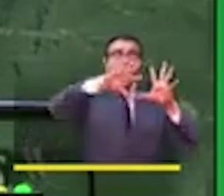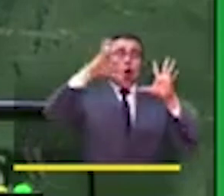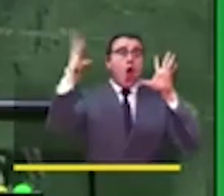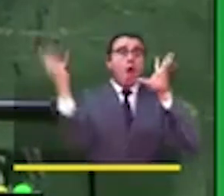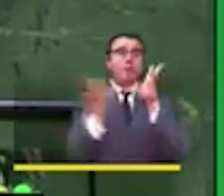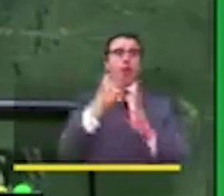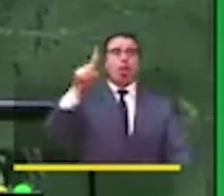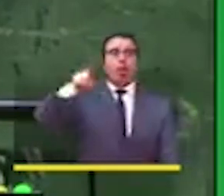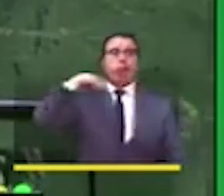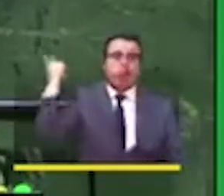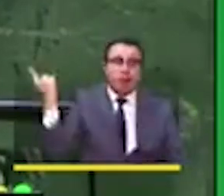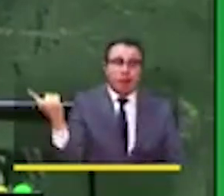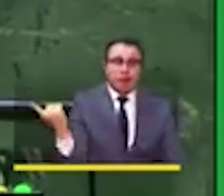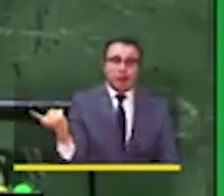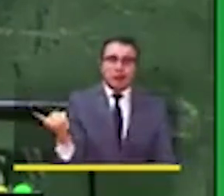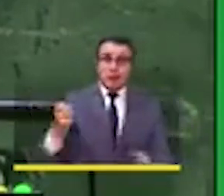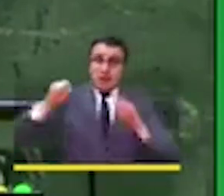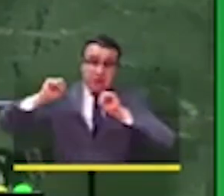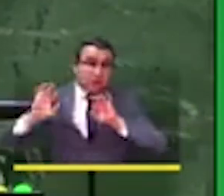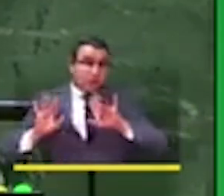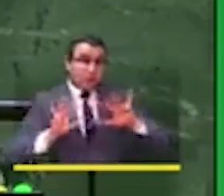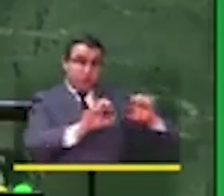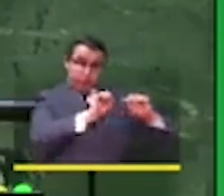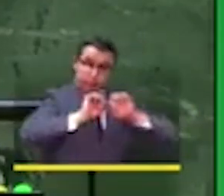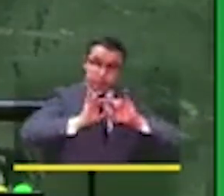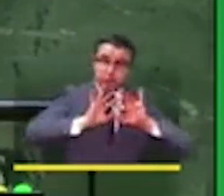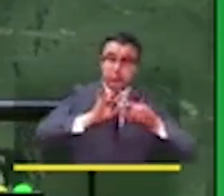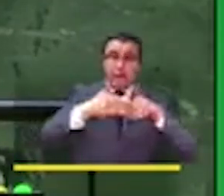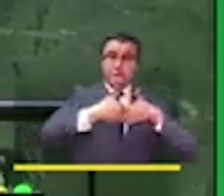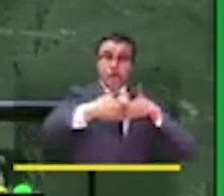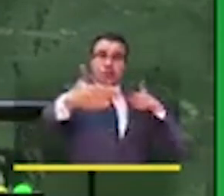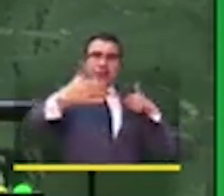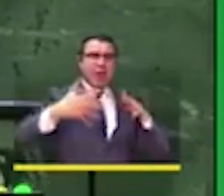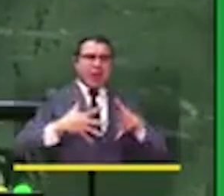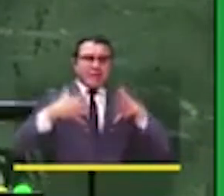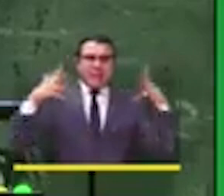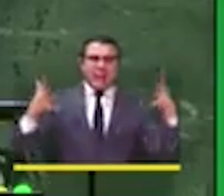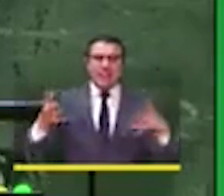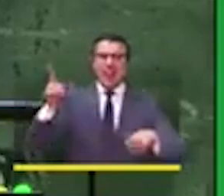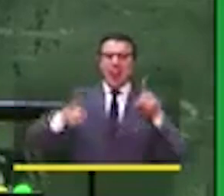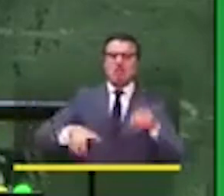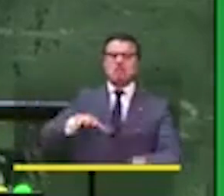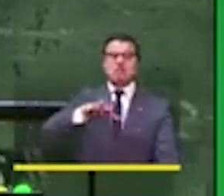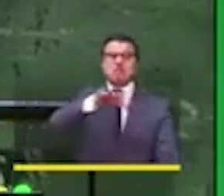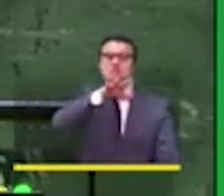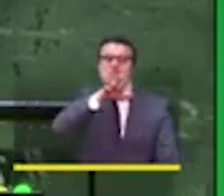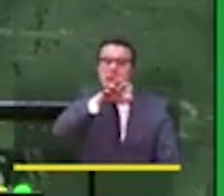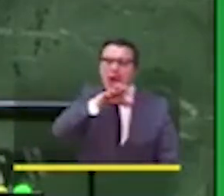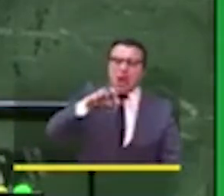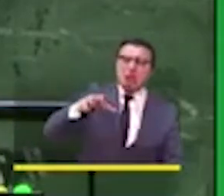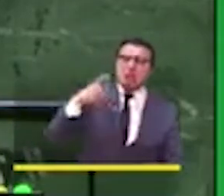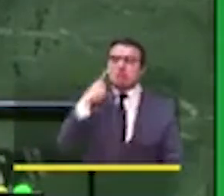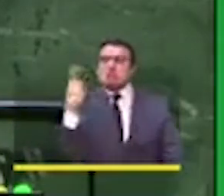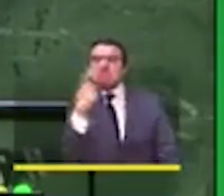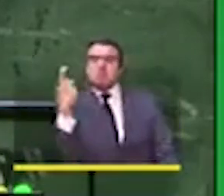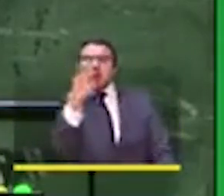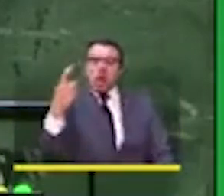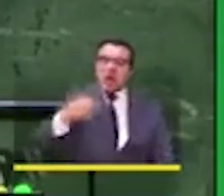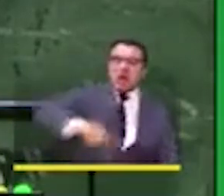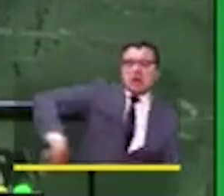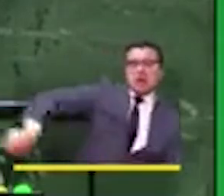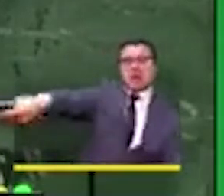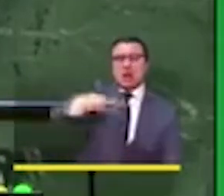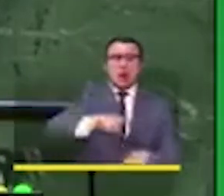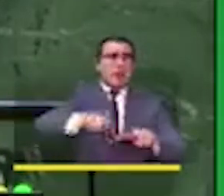Ha crecido el éxodo en las fronteras. Han puesto perros, galgos a correr tras inmigrantes.